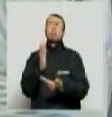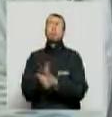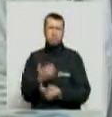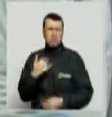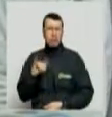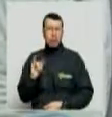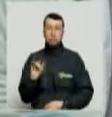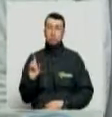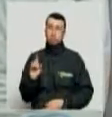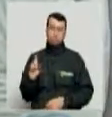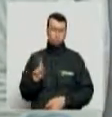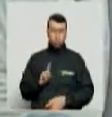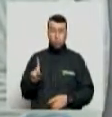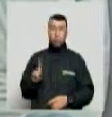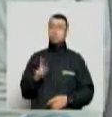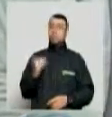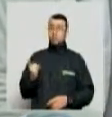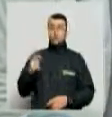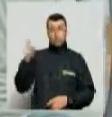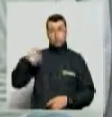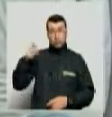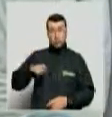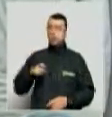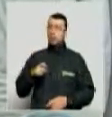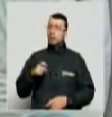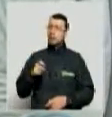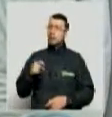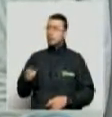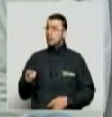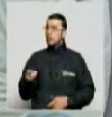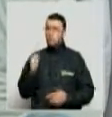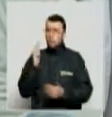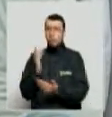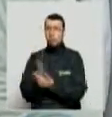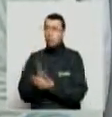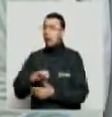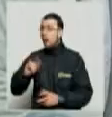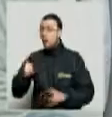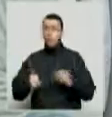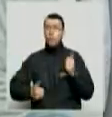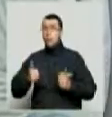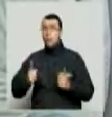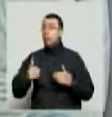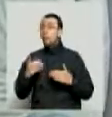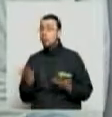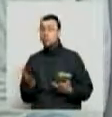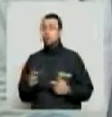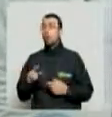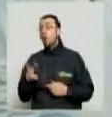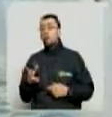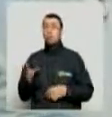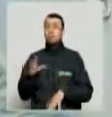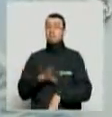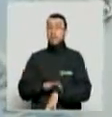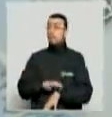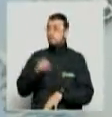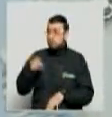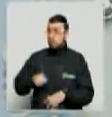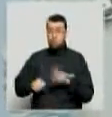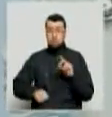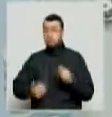no. Es que tengamos un diagnóstico para ver si me la tomo, a qué dosis y qué otros medicamentos me puedo tomar. Doctor Freddy,